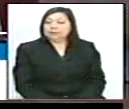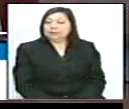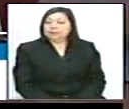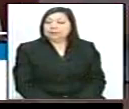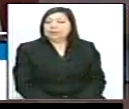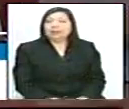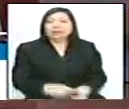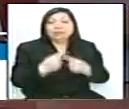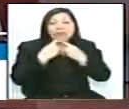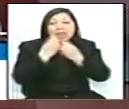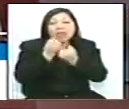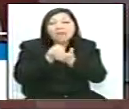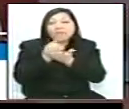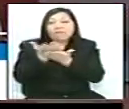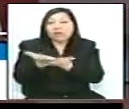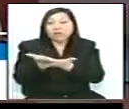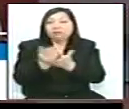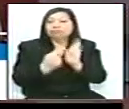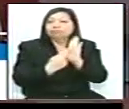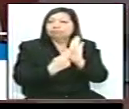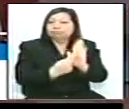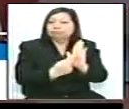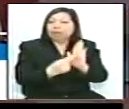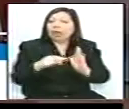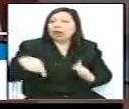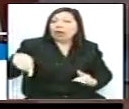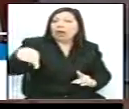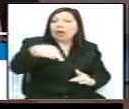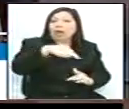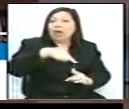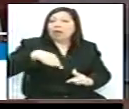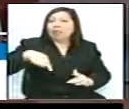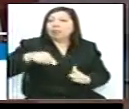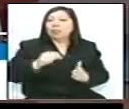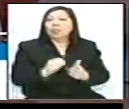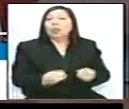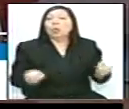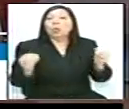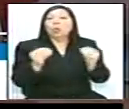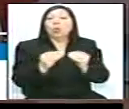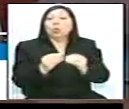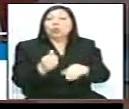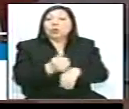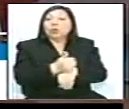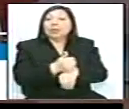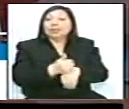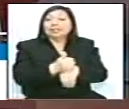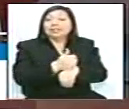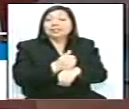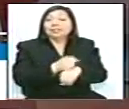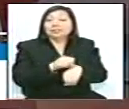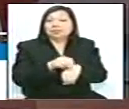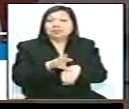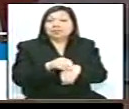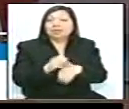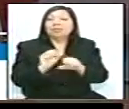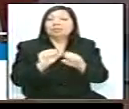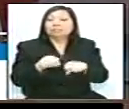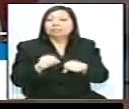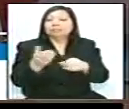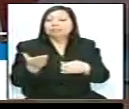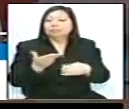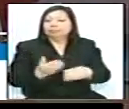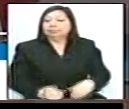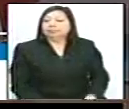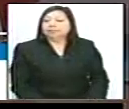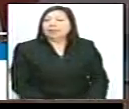Se informa a la representación nacional que la Junta de Portavoces ha accedido